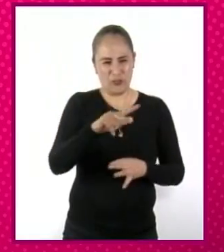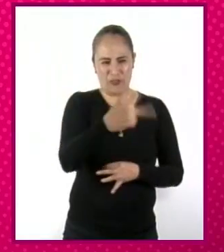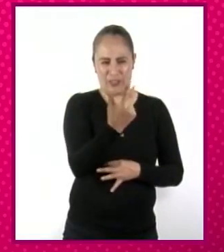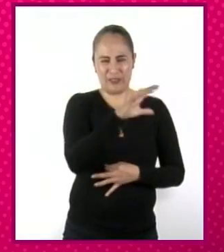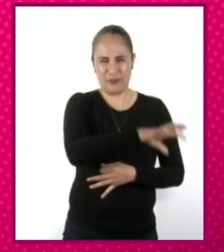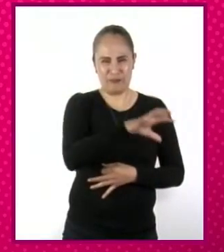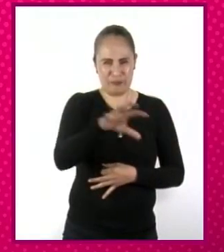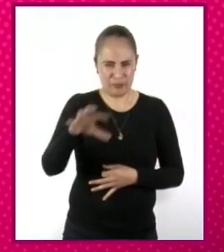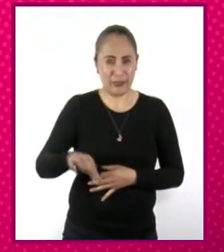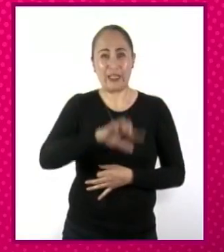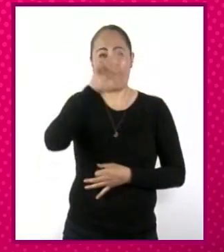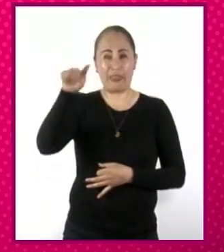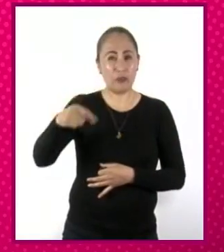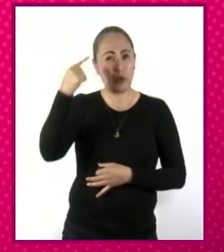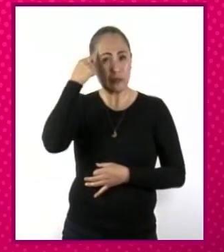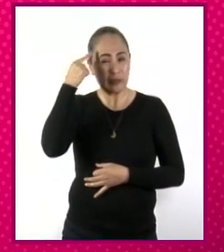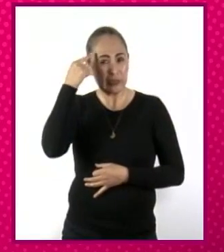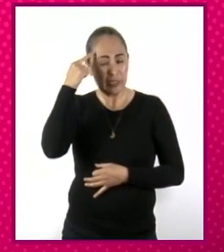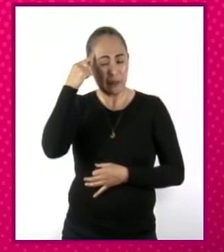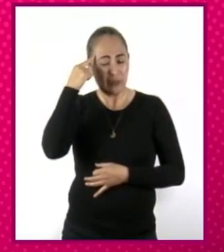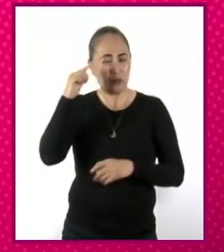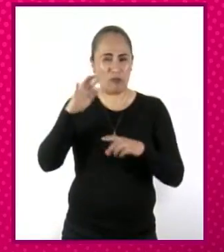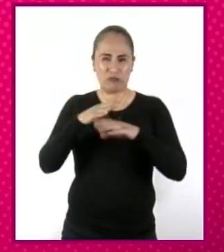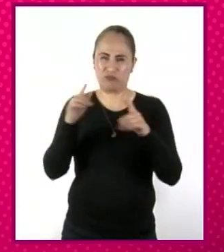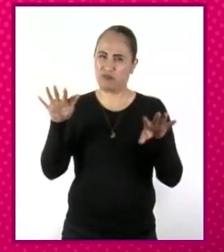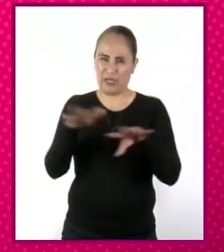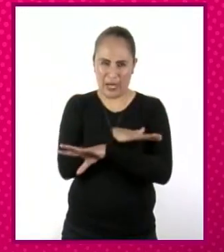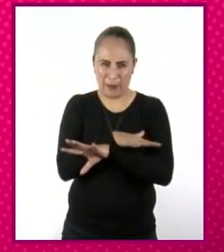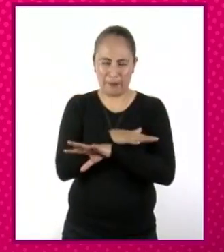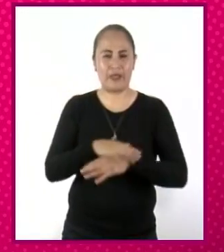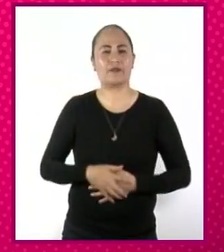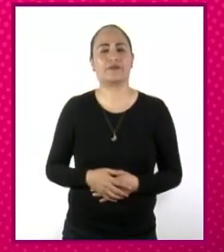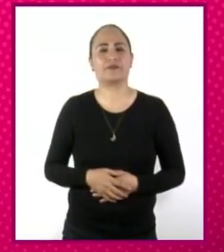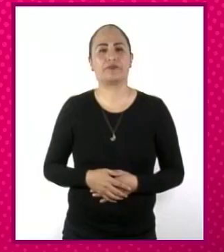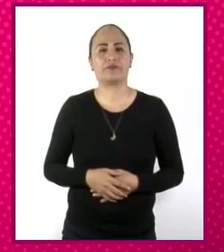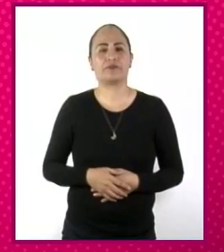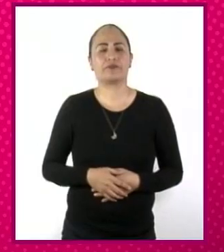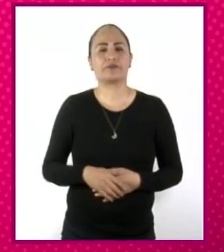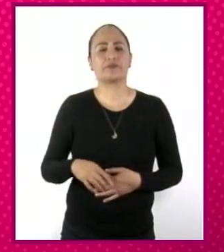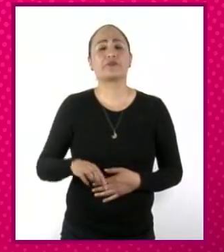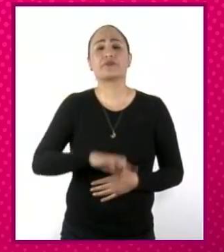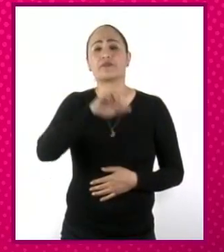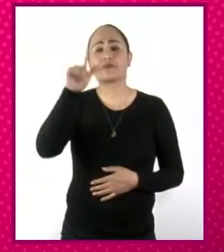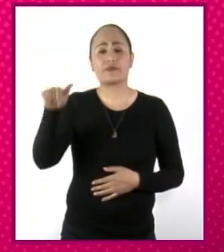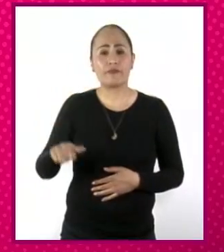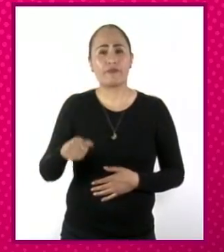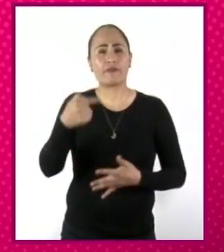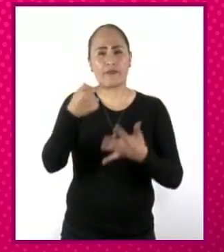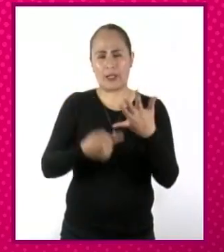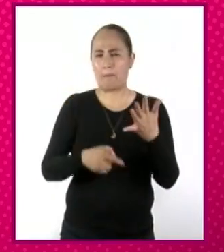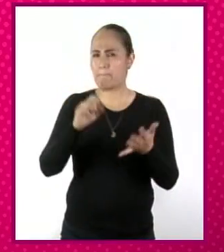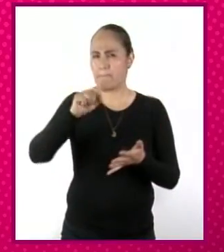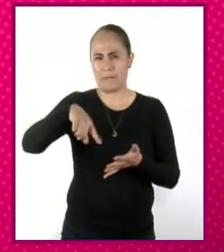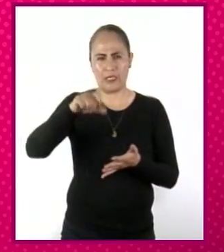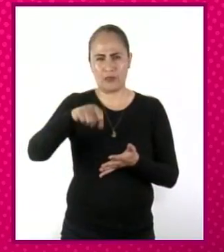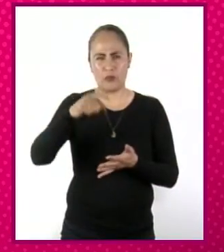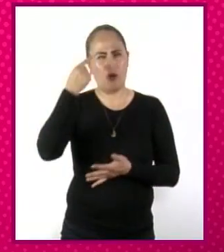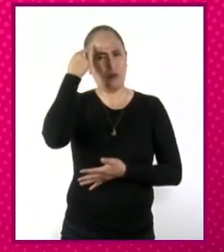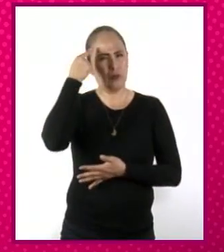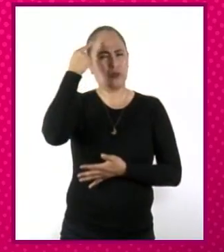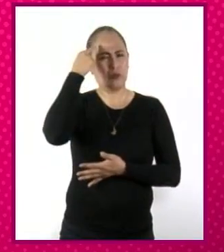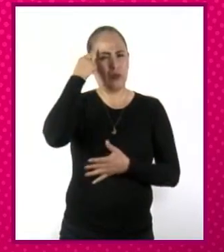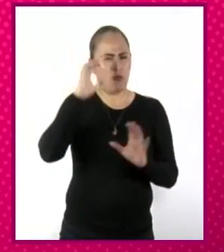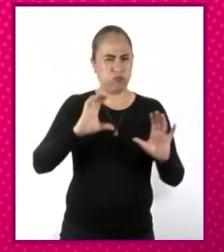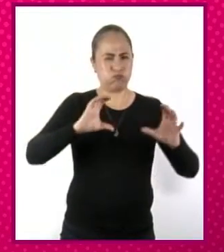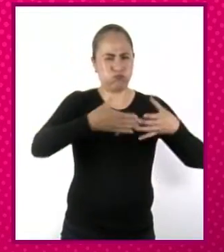ese pensamiento se seculariza, el puritanismo desaparece como religión, pero sigue latente en la psique colectiva de